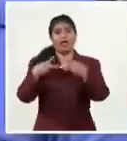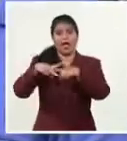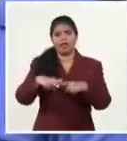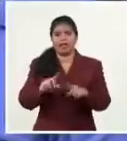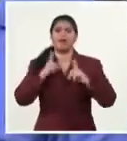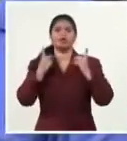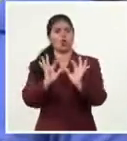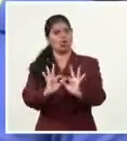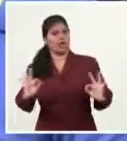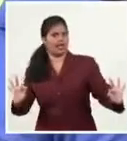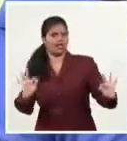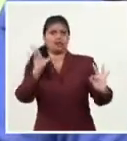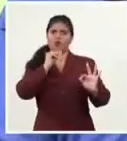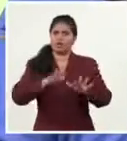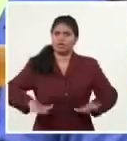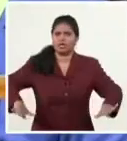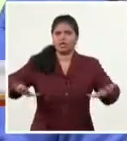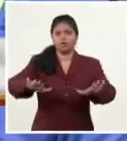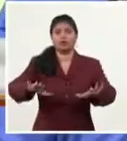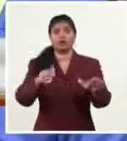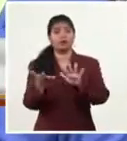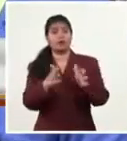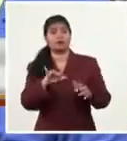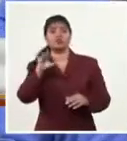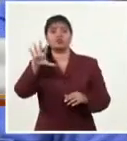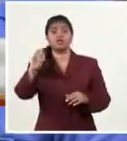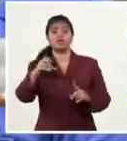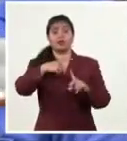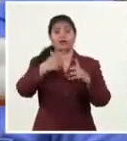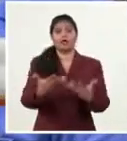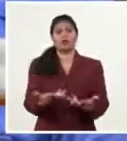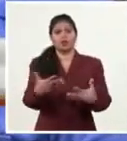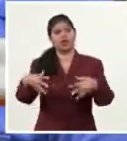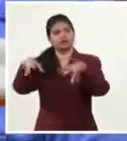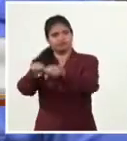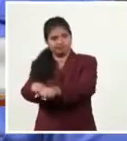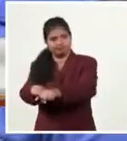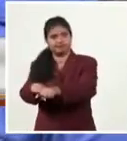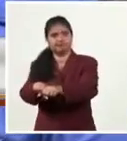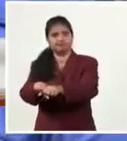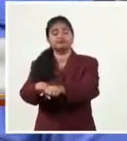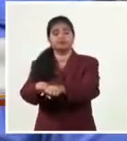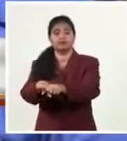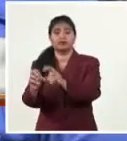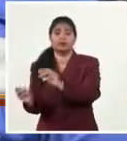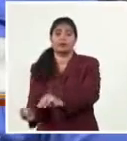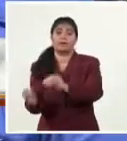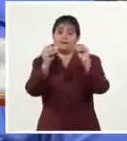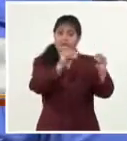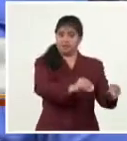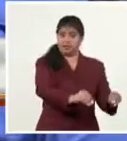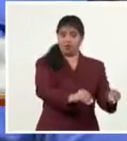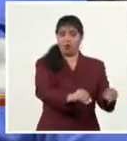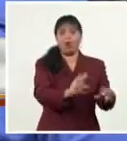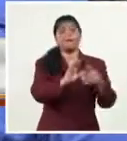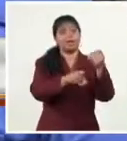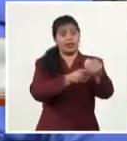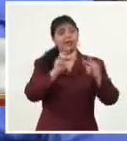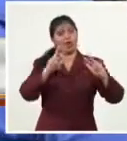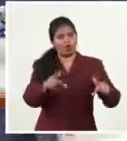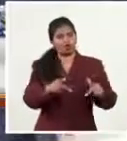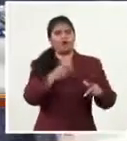afectadas. Ya en este momento tenemos 650 toneladas ya que se han recuperado, que están en Guanabana en base de procesamiento para